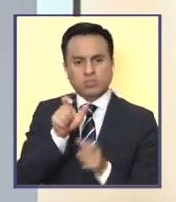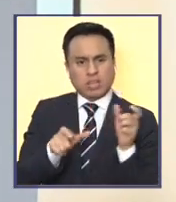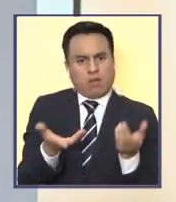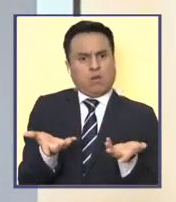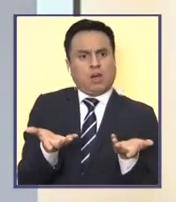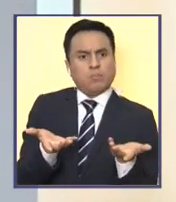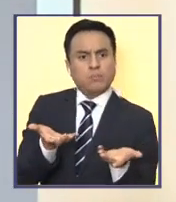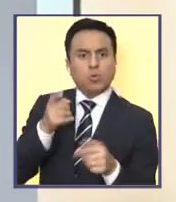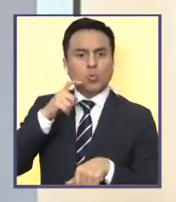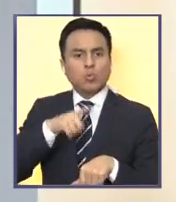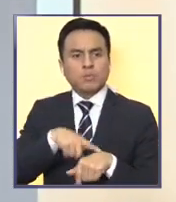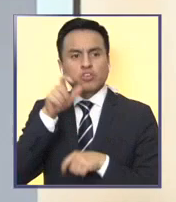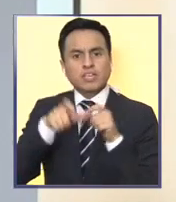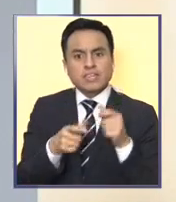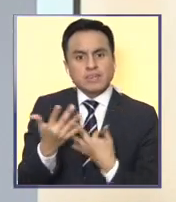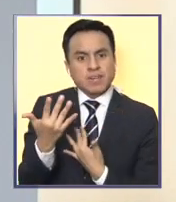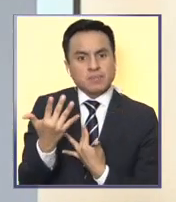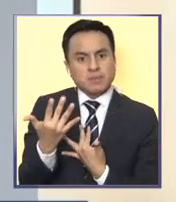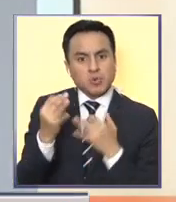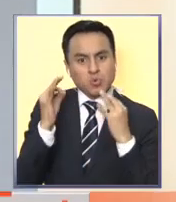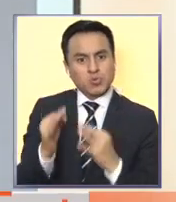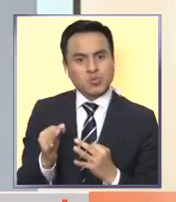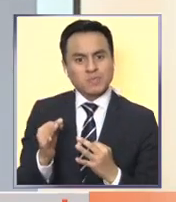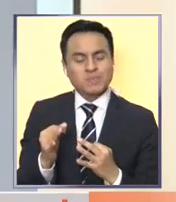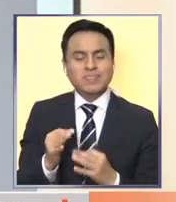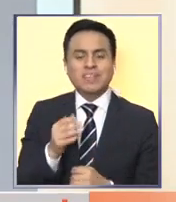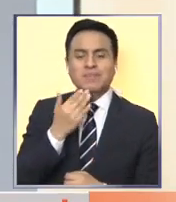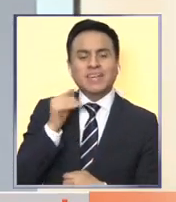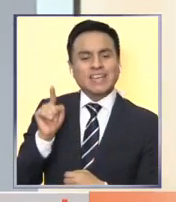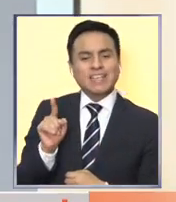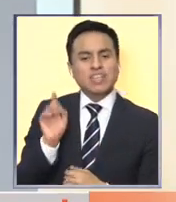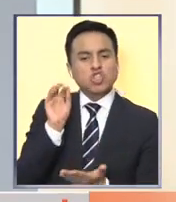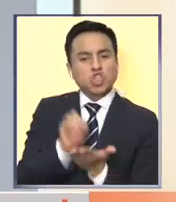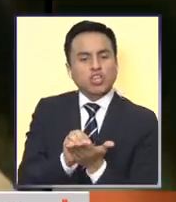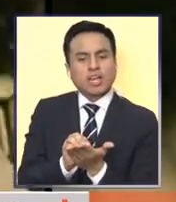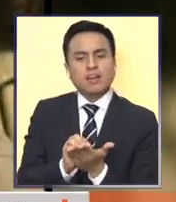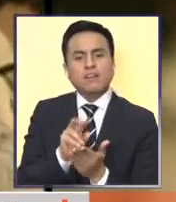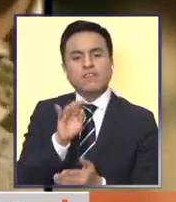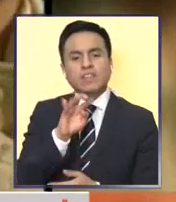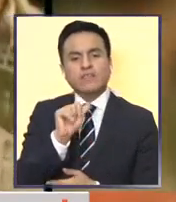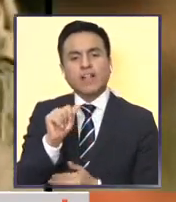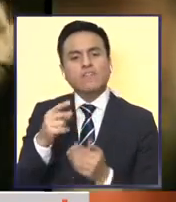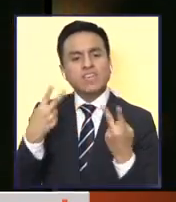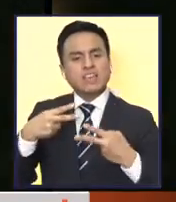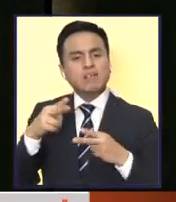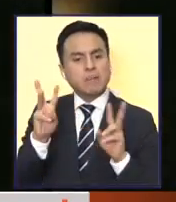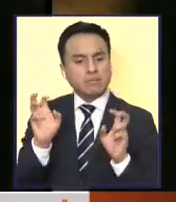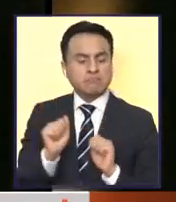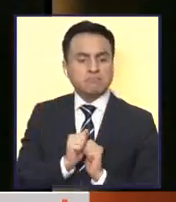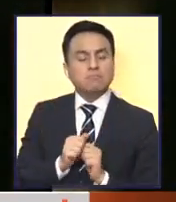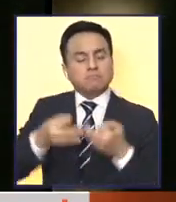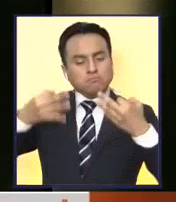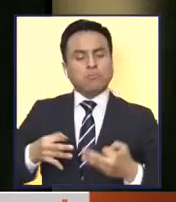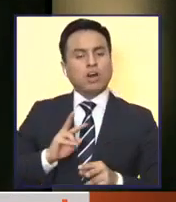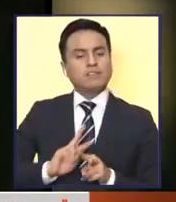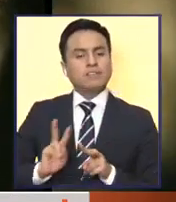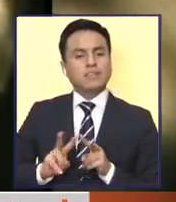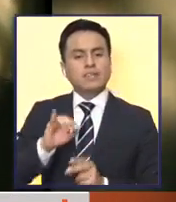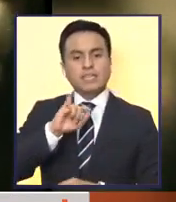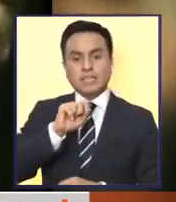momento que yo creo que todo el mundo estaba esperando. Y cuando él también le ponía nota al Festival de Viña del Mar. Y lo hacía con propiedad. Ítalo